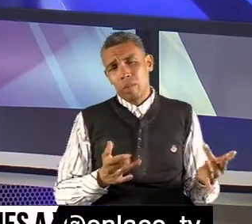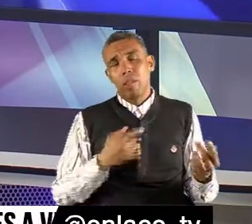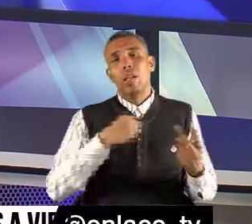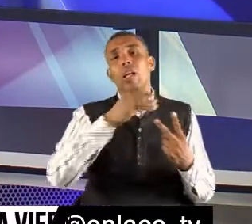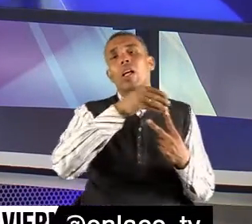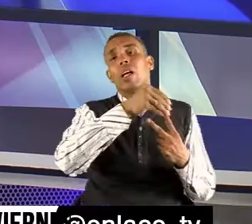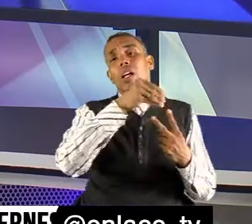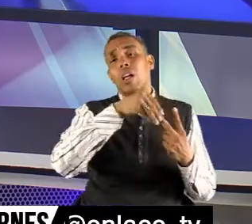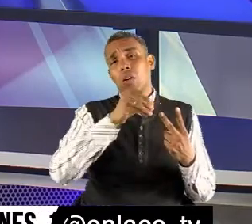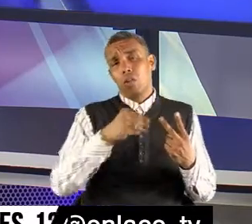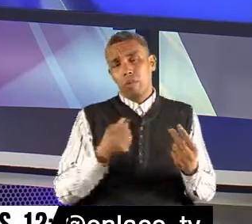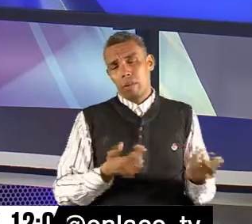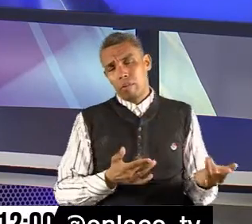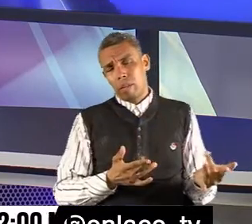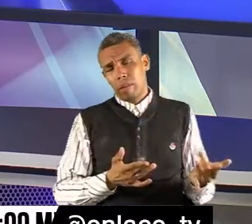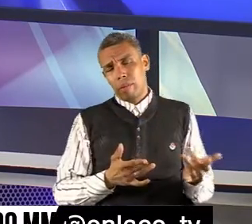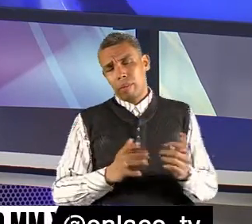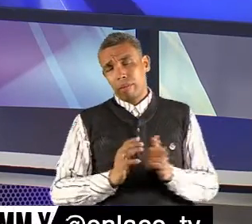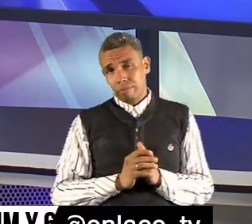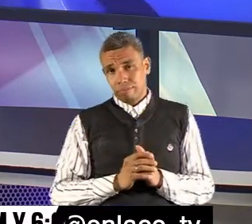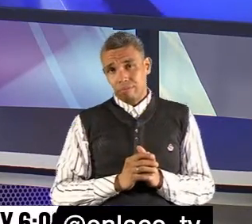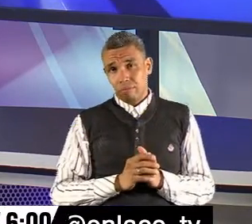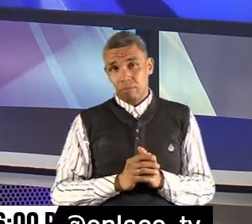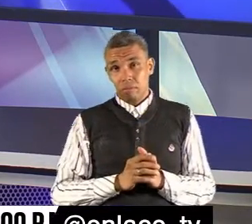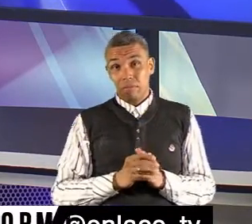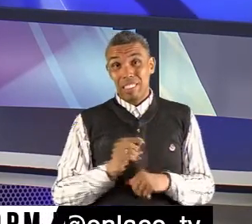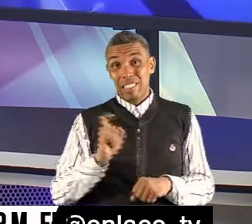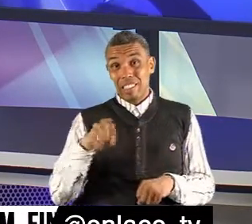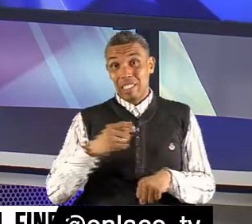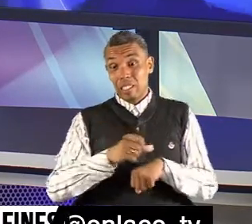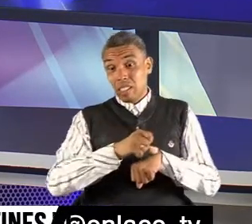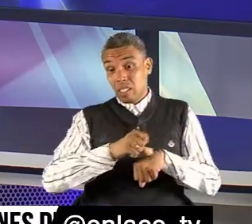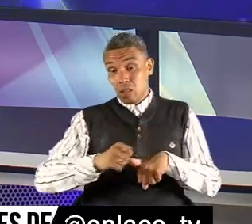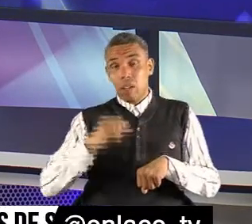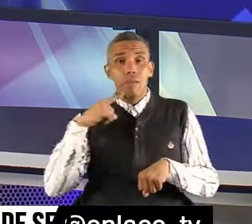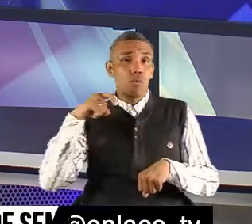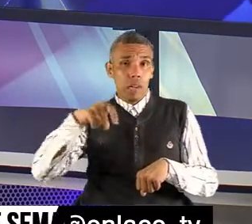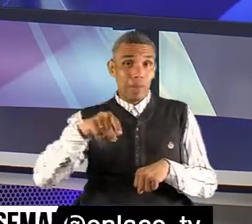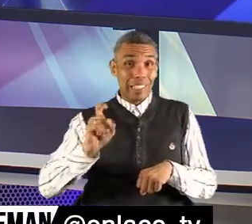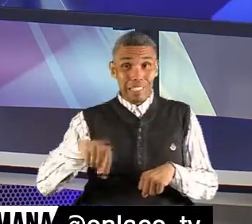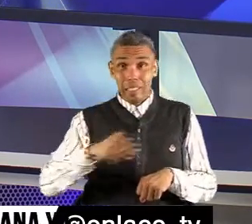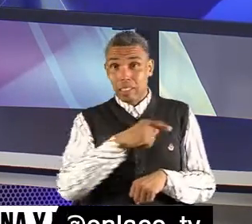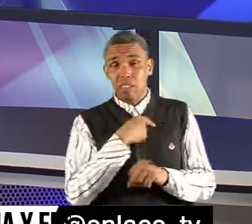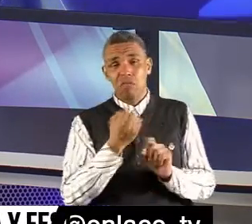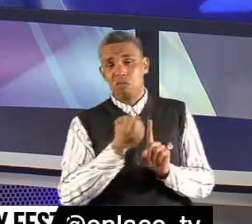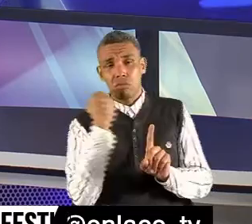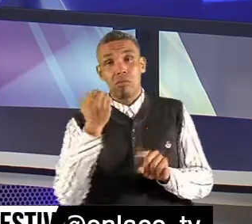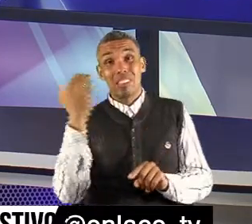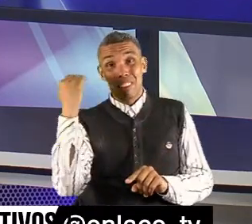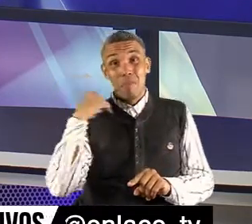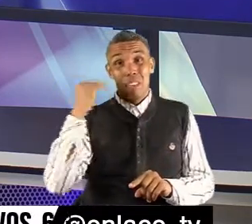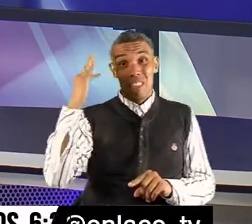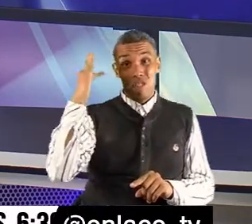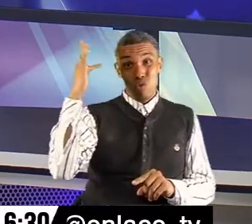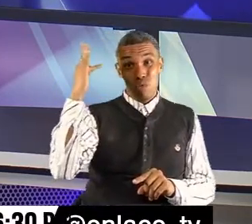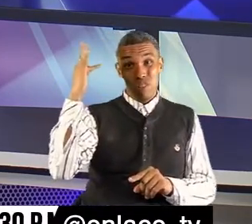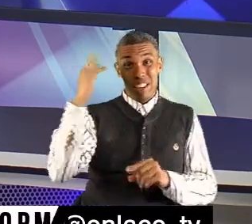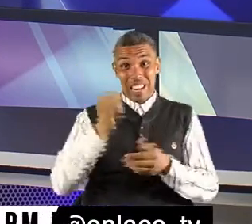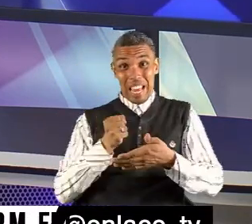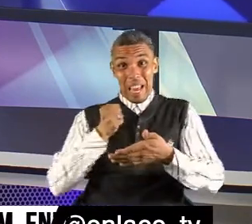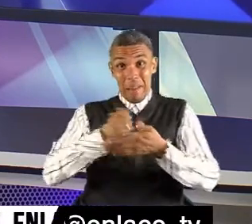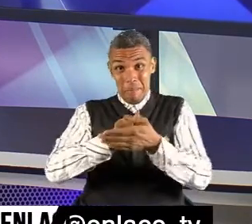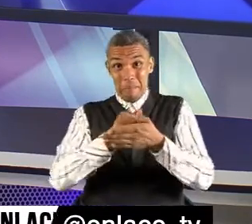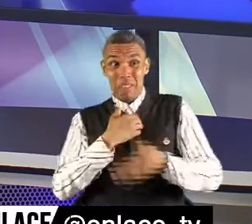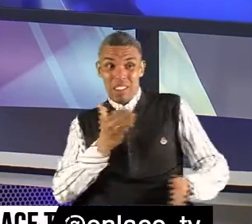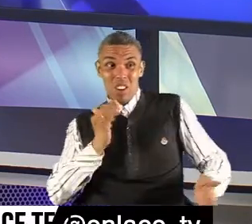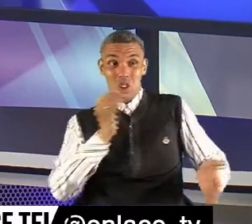Café Salud, la autorización para 2 cirugías en una clínica de Bucaramanga. Ni con tutelas ha podido lograr la atención